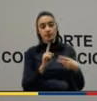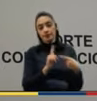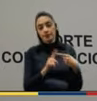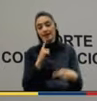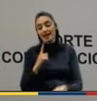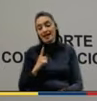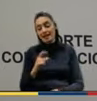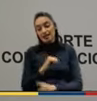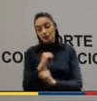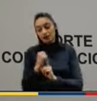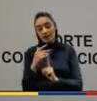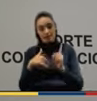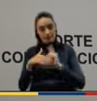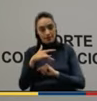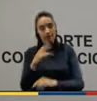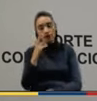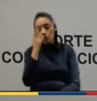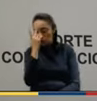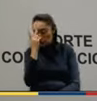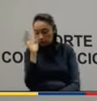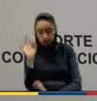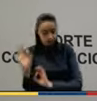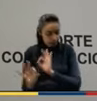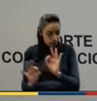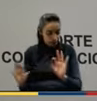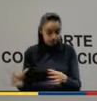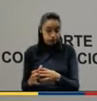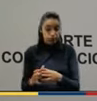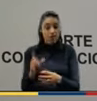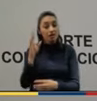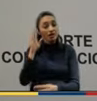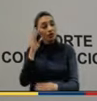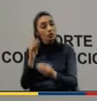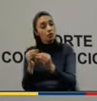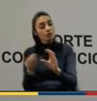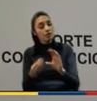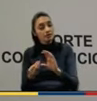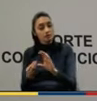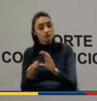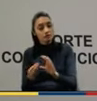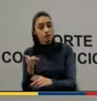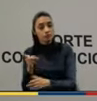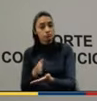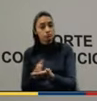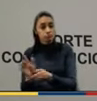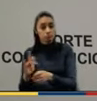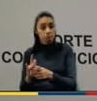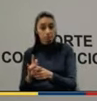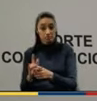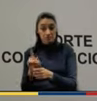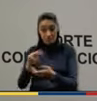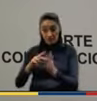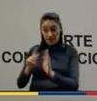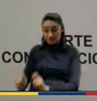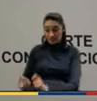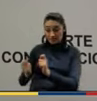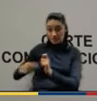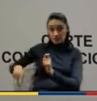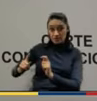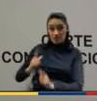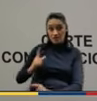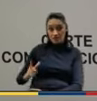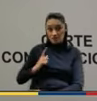sociales y ambientales, por supuesto que los queremos proteger. El Acuerdo de Escazú ya está en vigencia y no ha protegido un solo líder social, ambiental o de derechos